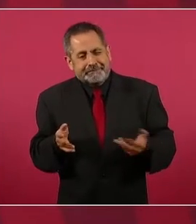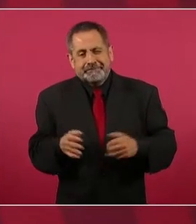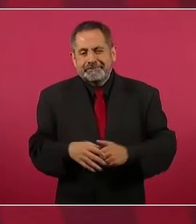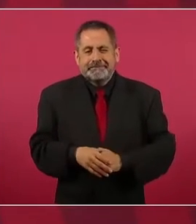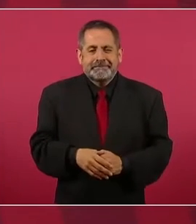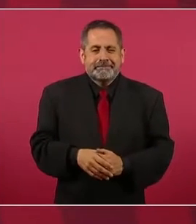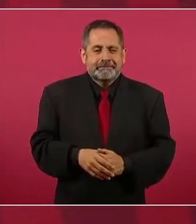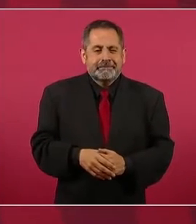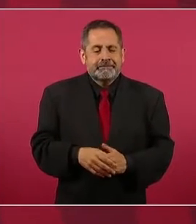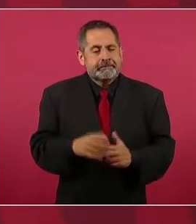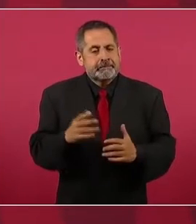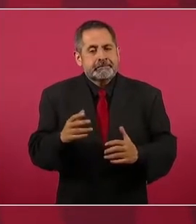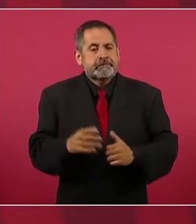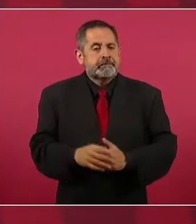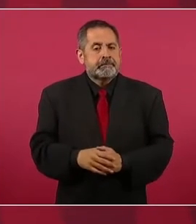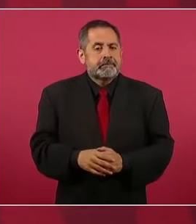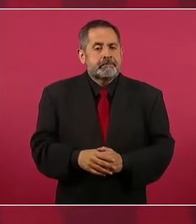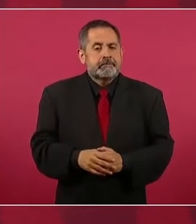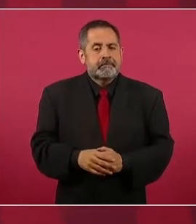Entonces,